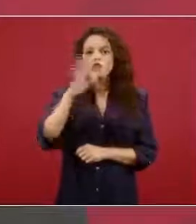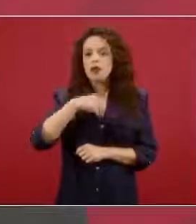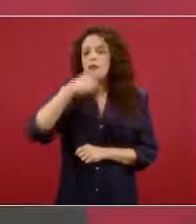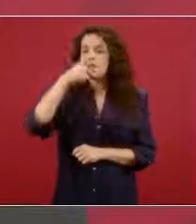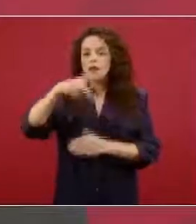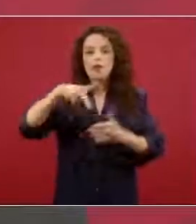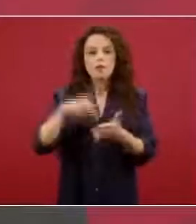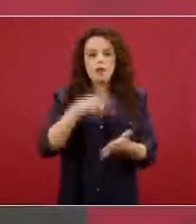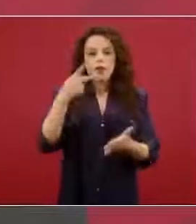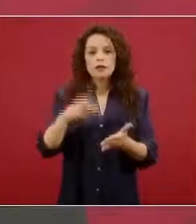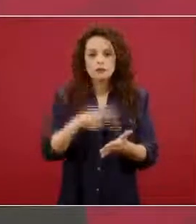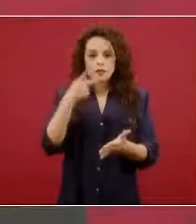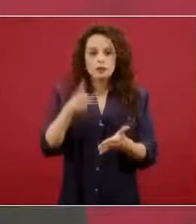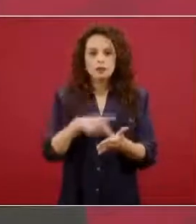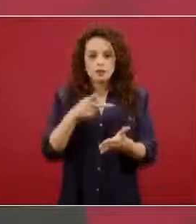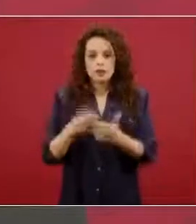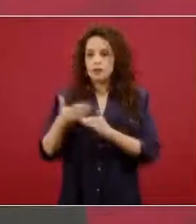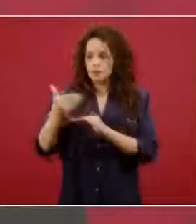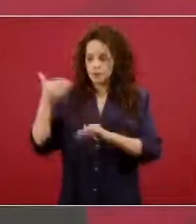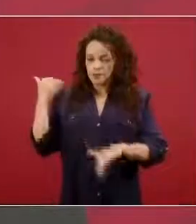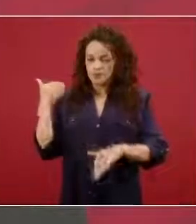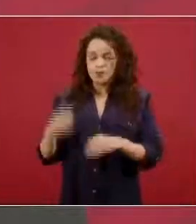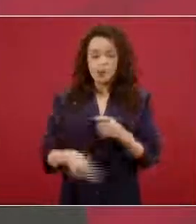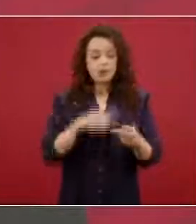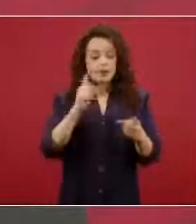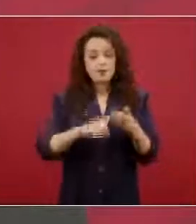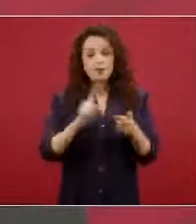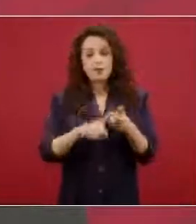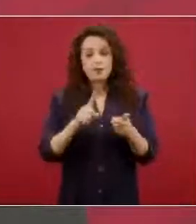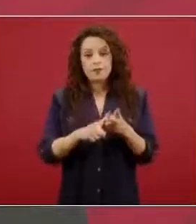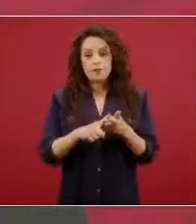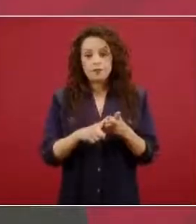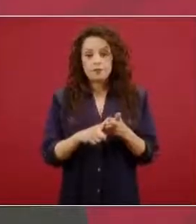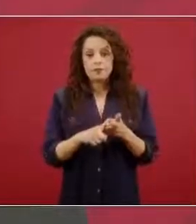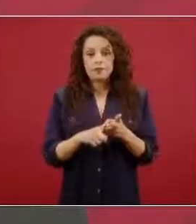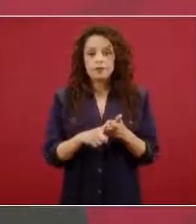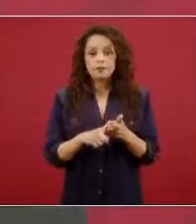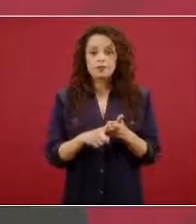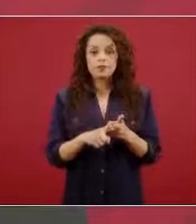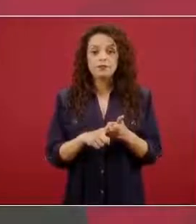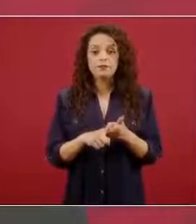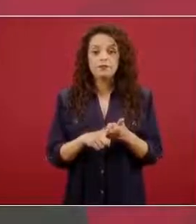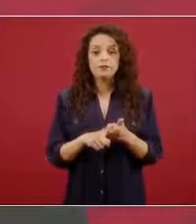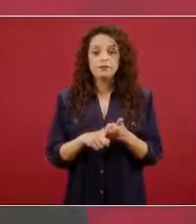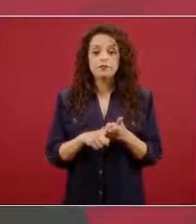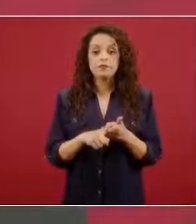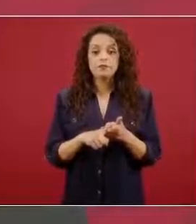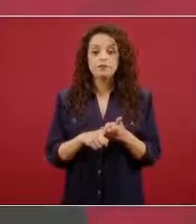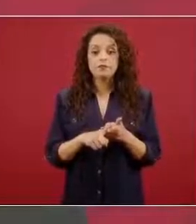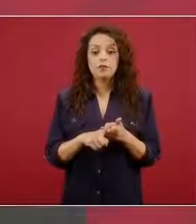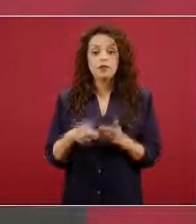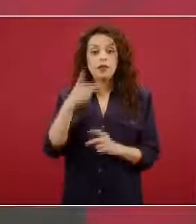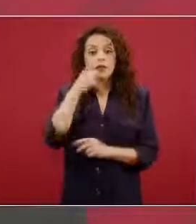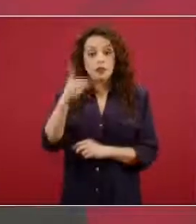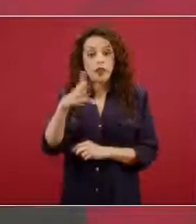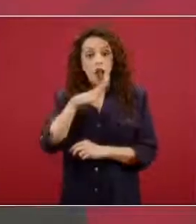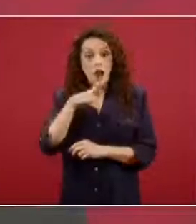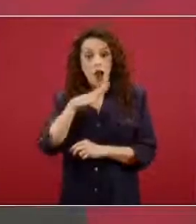ocasiones. Lo segundo, el atribuir esa supuesta incremento en el